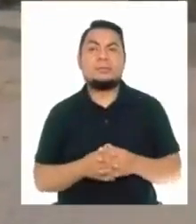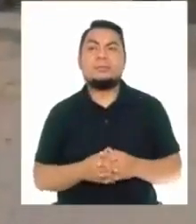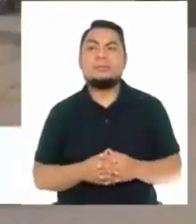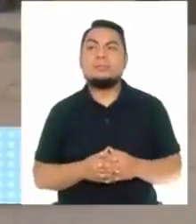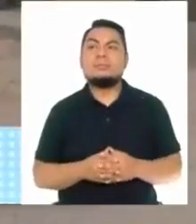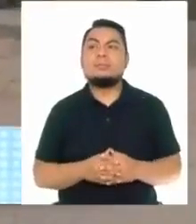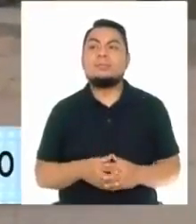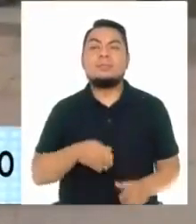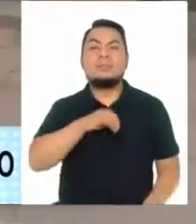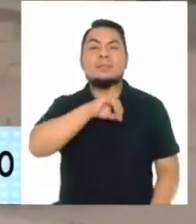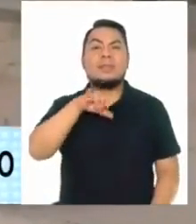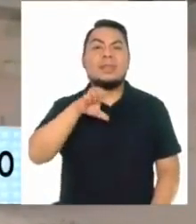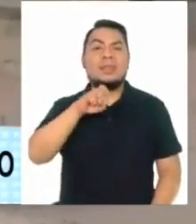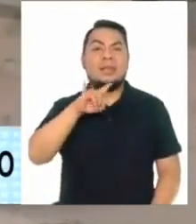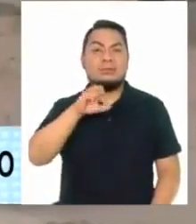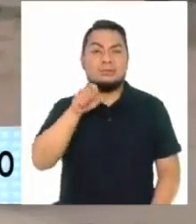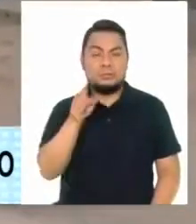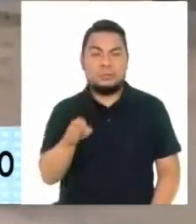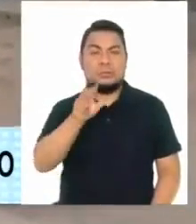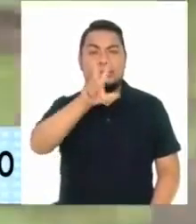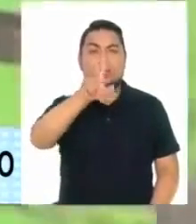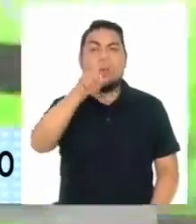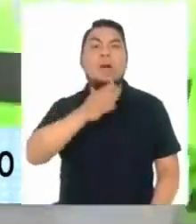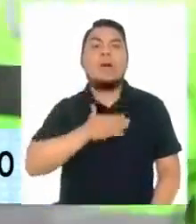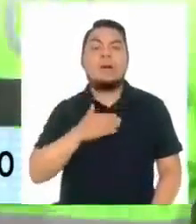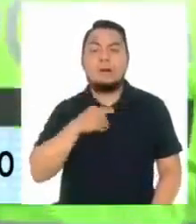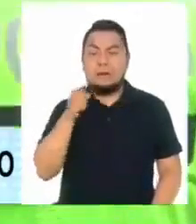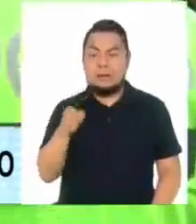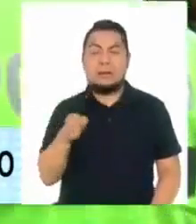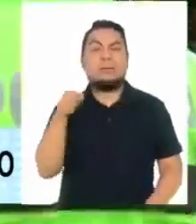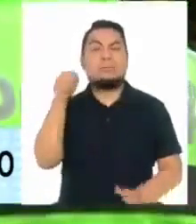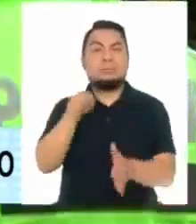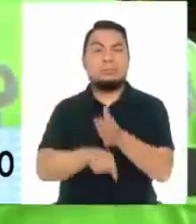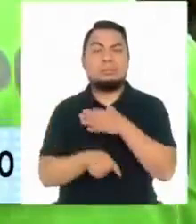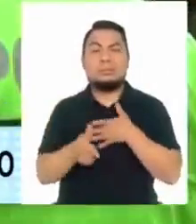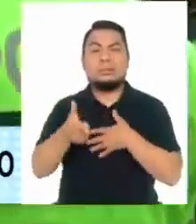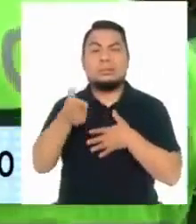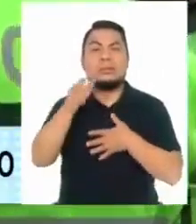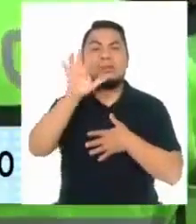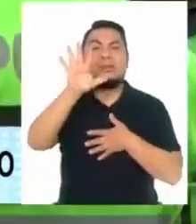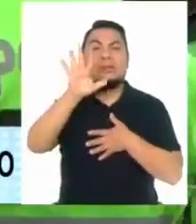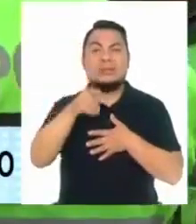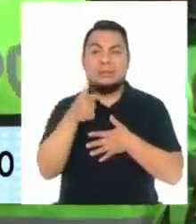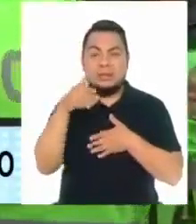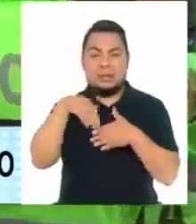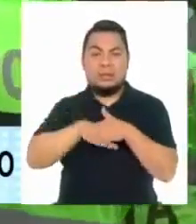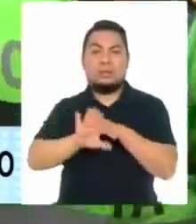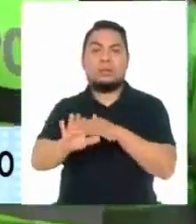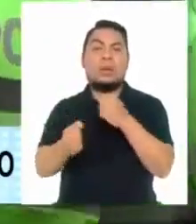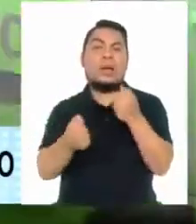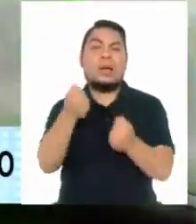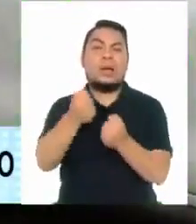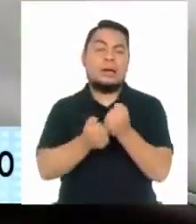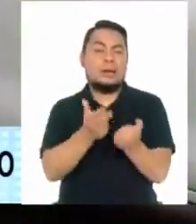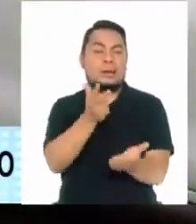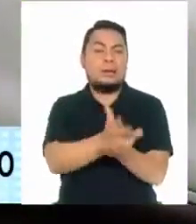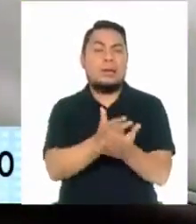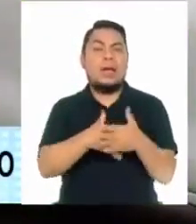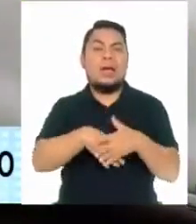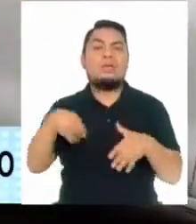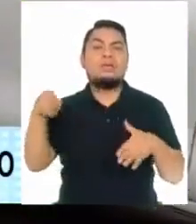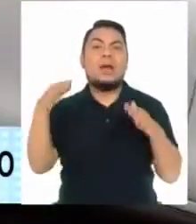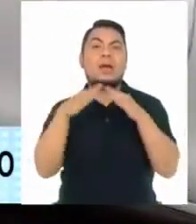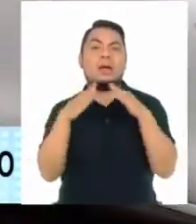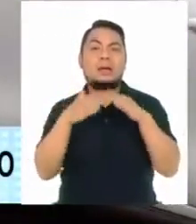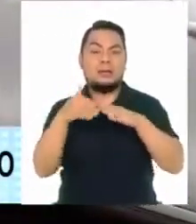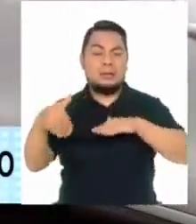jesús michael felipe tuto de 31 años fue acribillado de 5 balazos dentro de su vehículo estacionado al frente de su